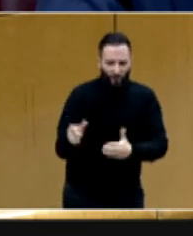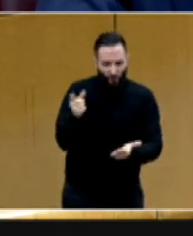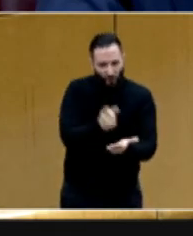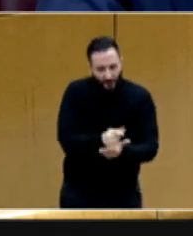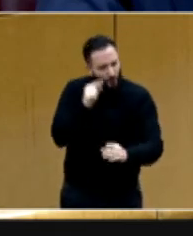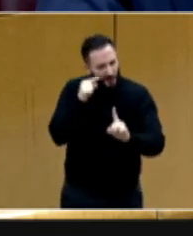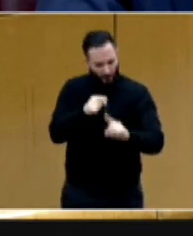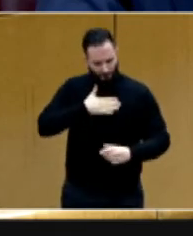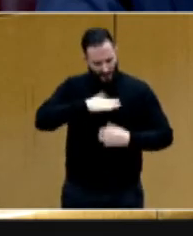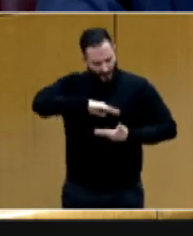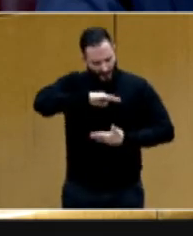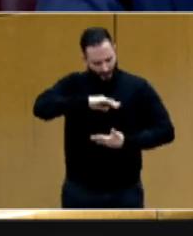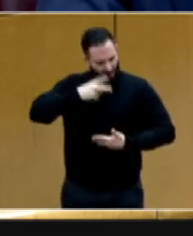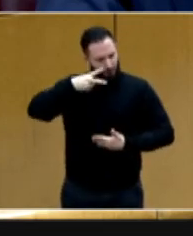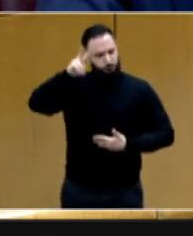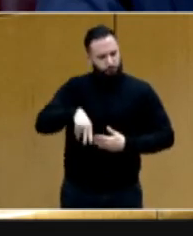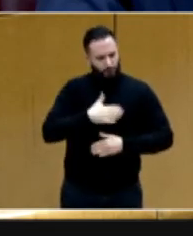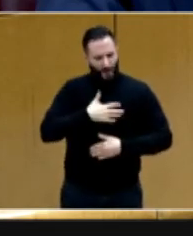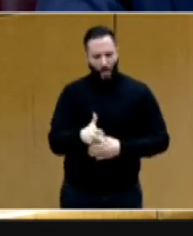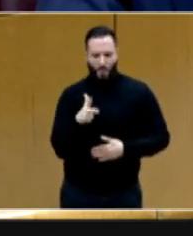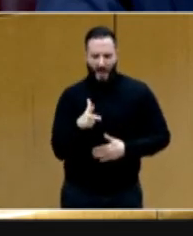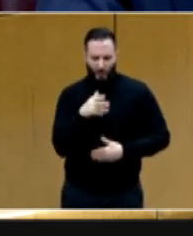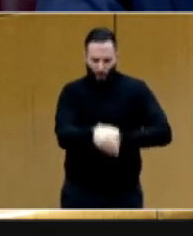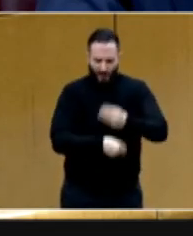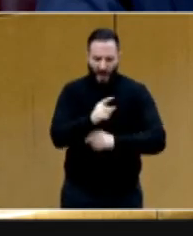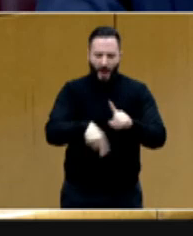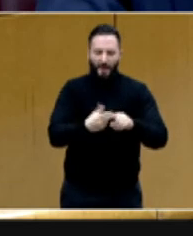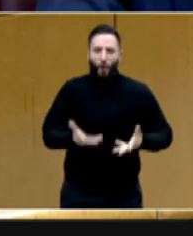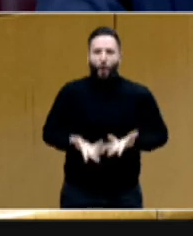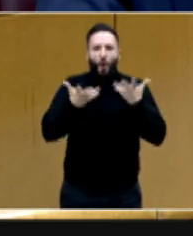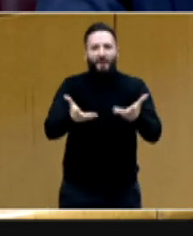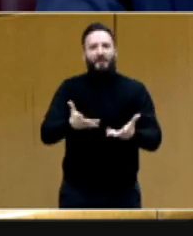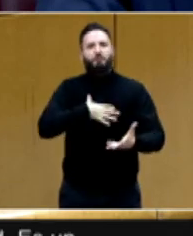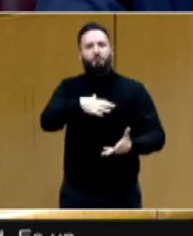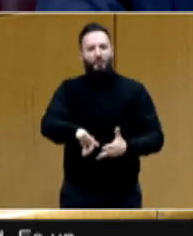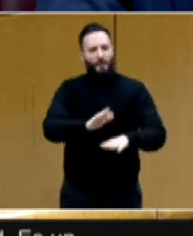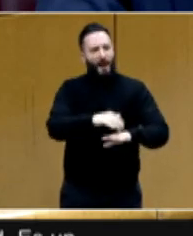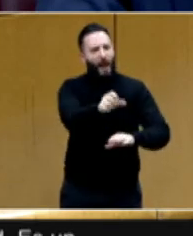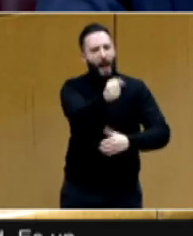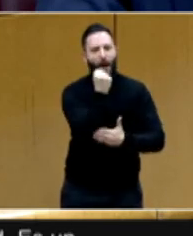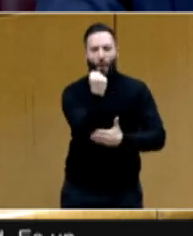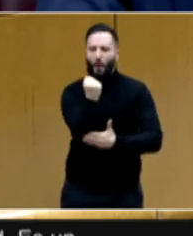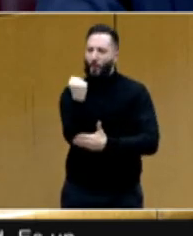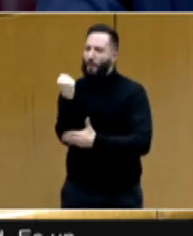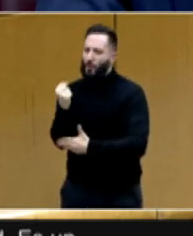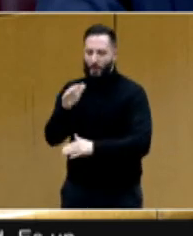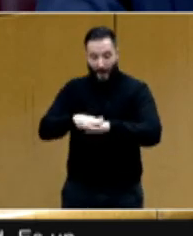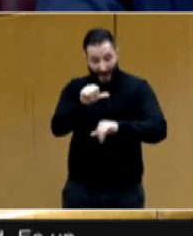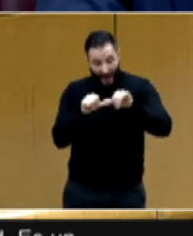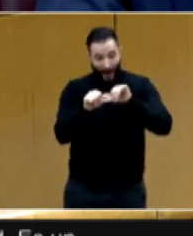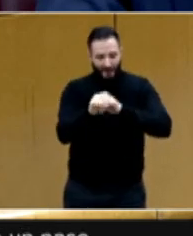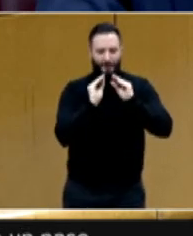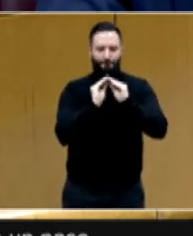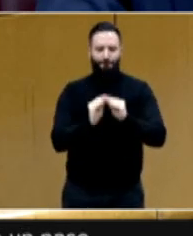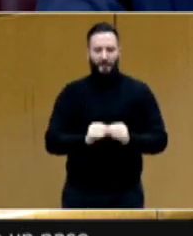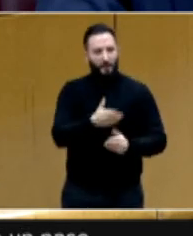capacidad para poder ejercer nuestros derechos y ofrecernos la posibilidad de elegir nuestros apoyos para así desarrollarnos como el